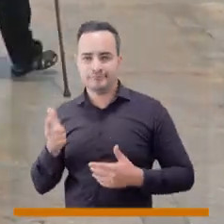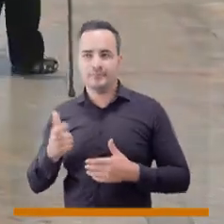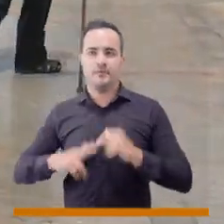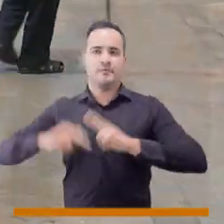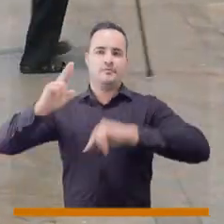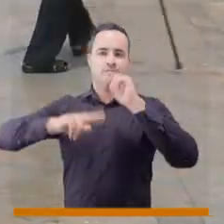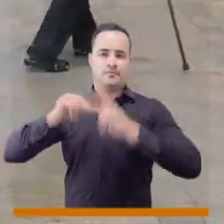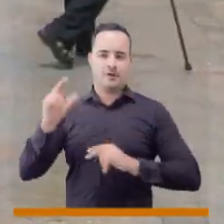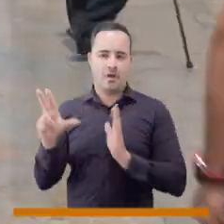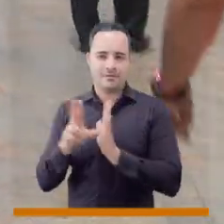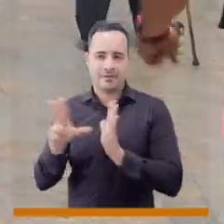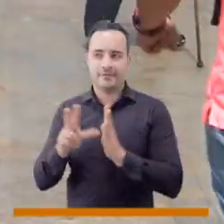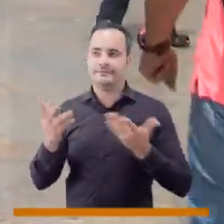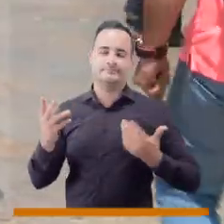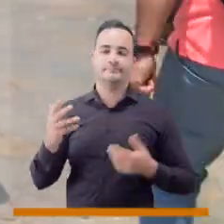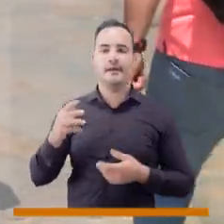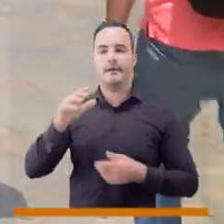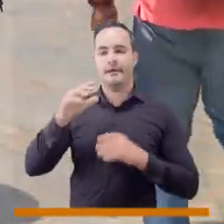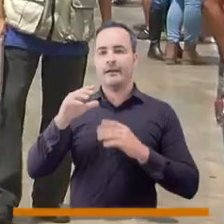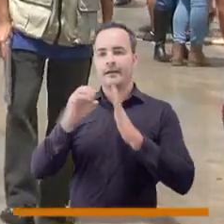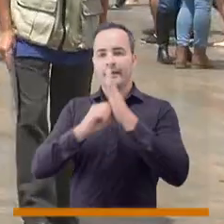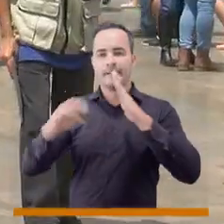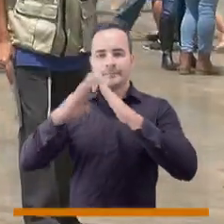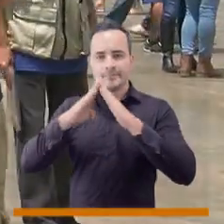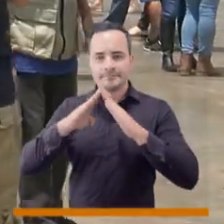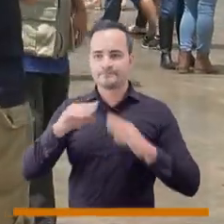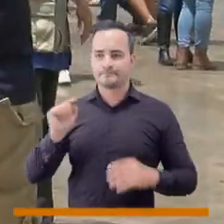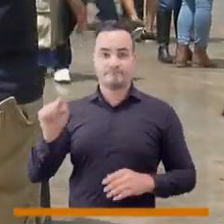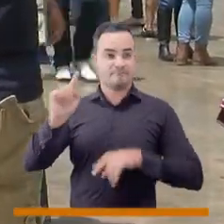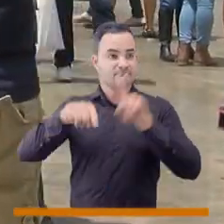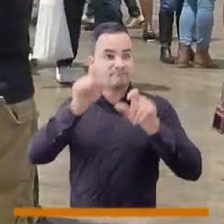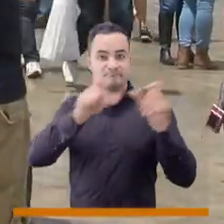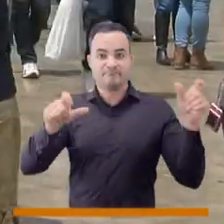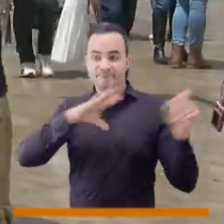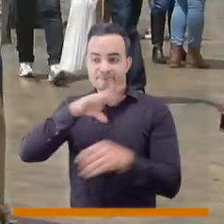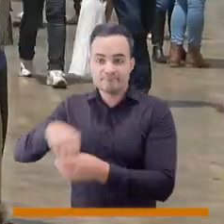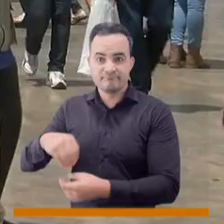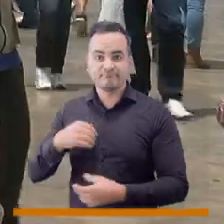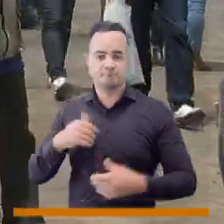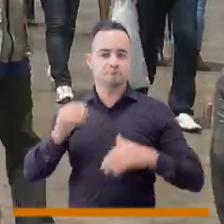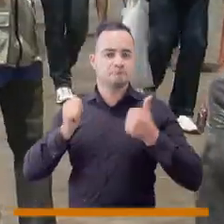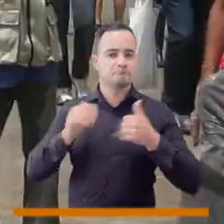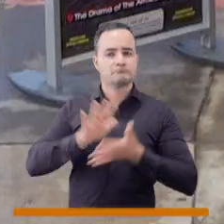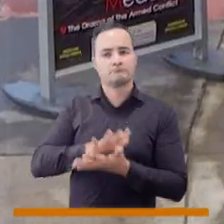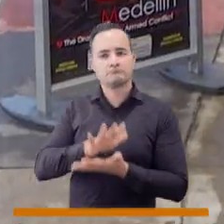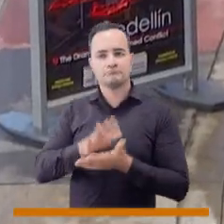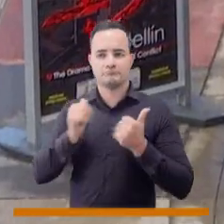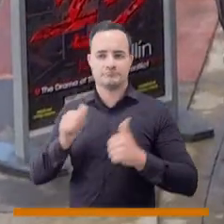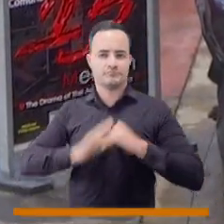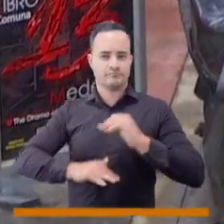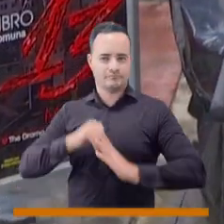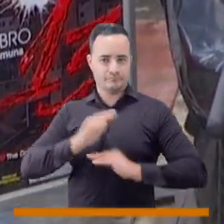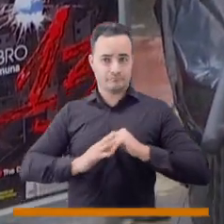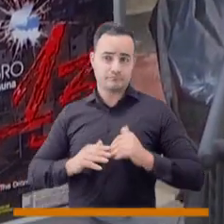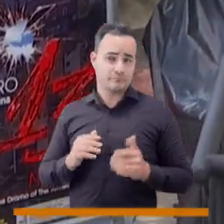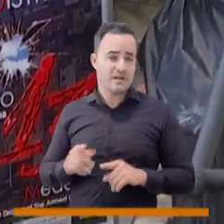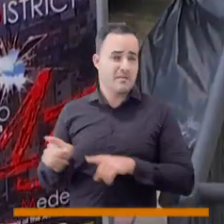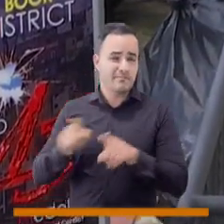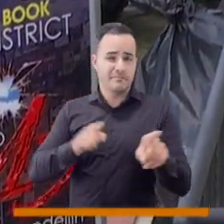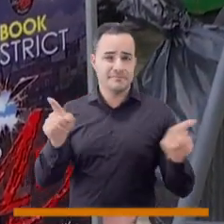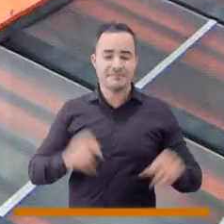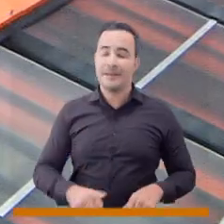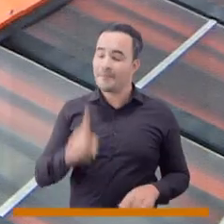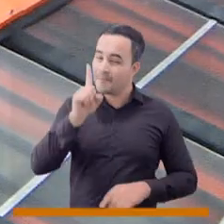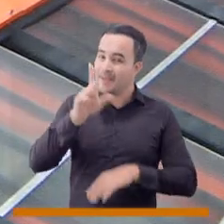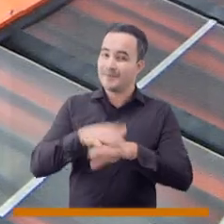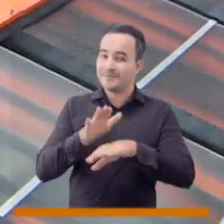y en modelos como Airbnb para que la gente que venga se sienta tranquila, se sienta cómoda. Sin embargo, la